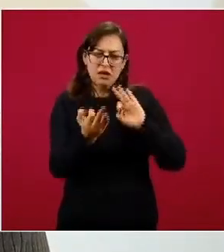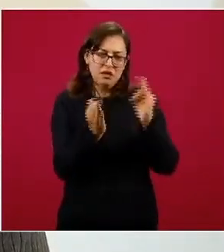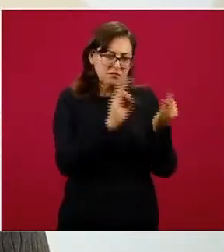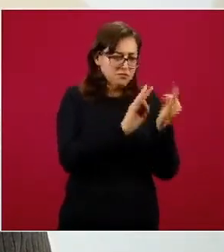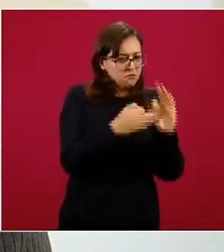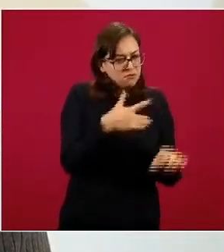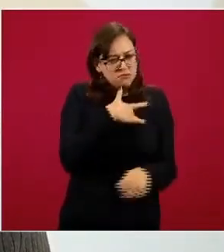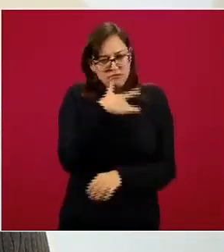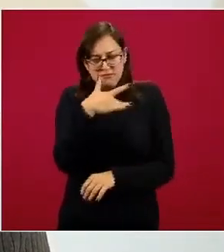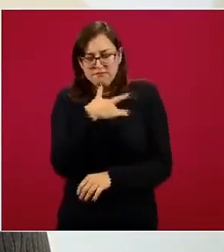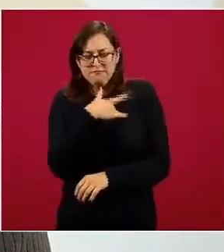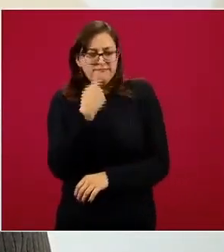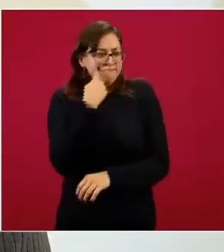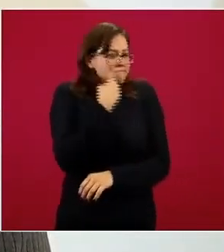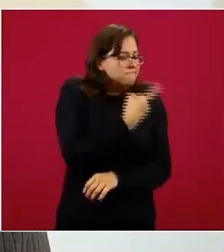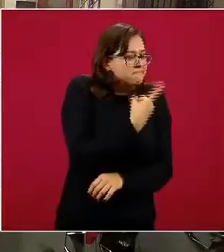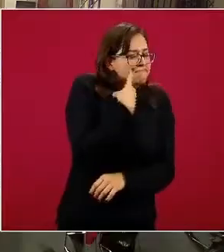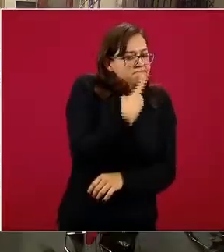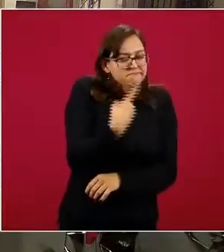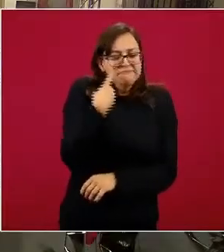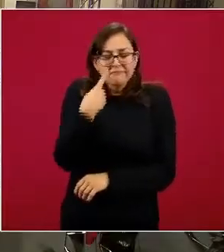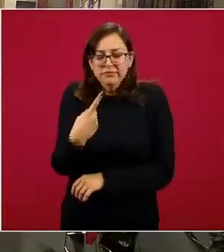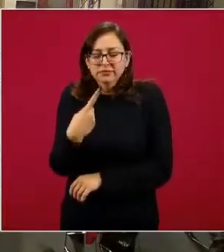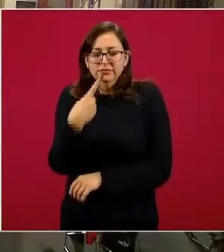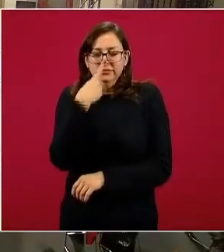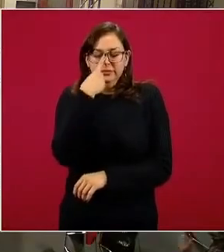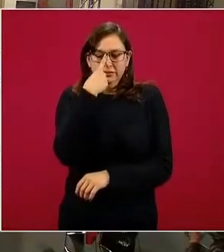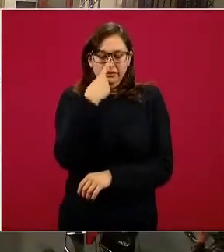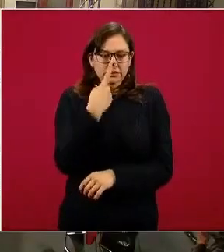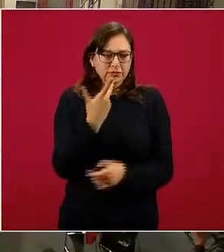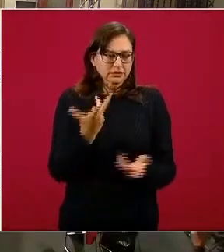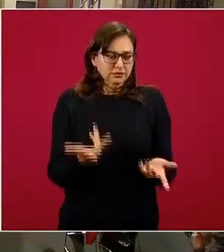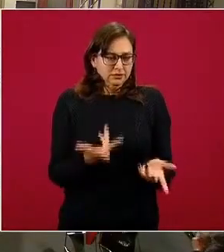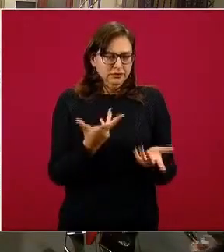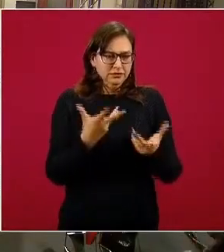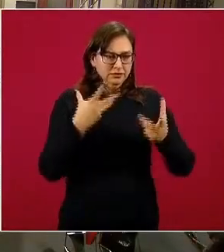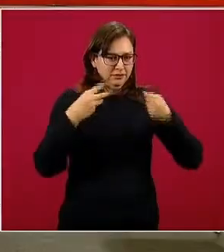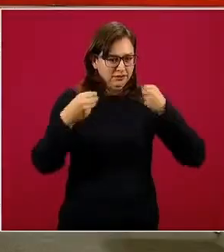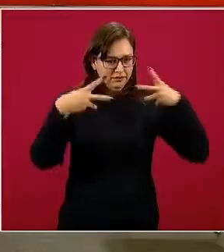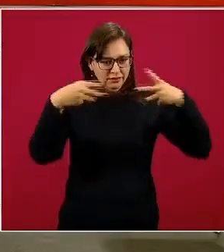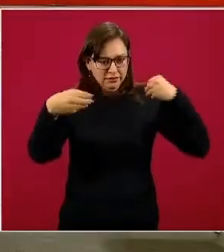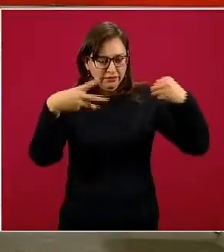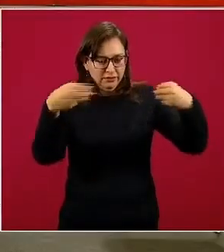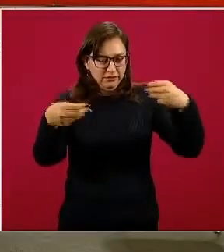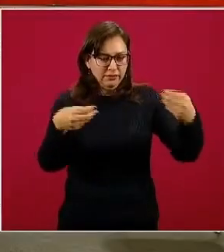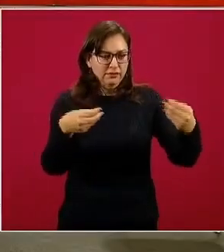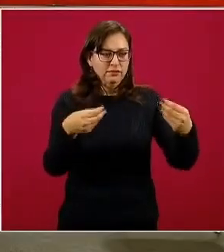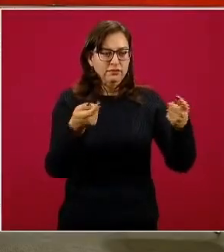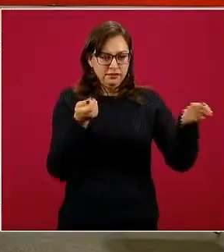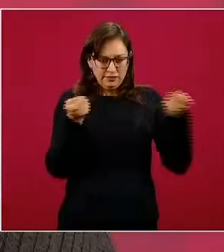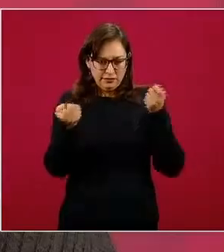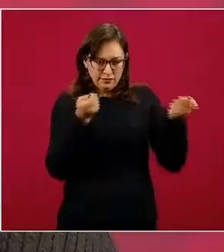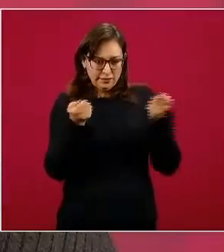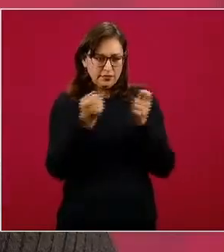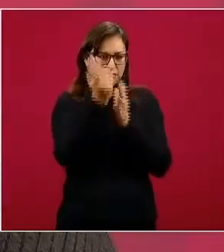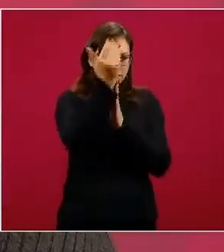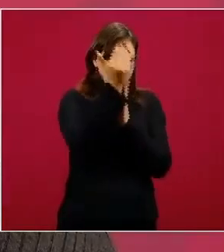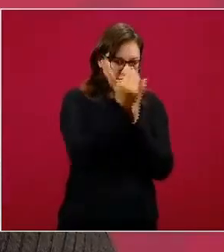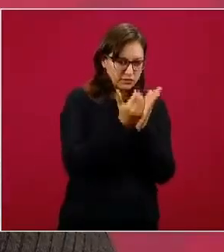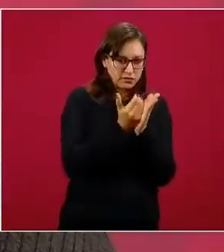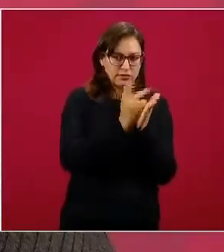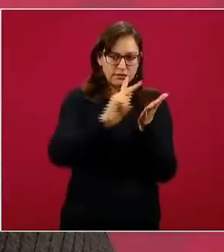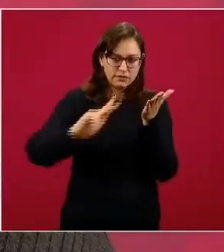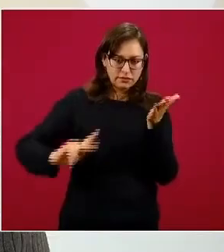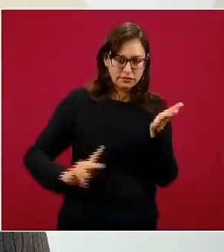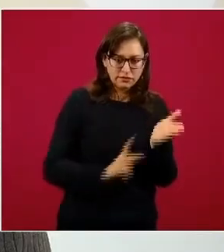perciben, por la forma en cómo desean contribuir o en todo caso nivelar estos procesos